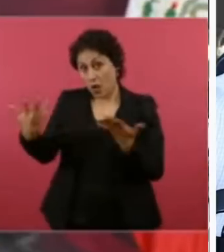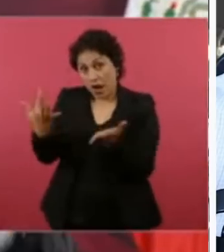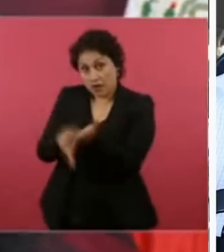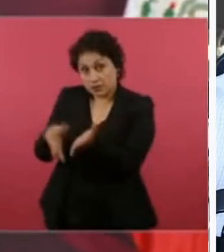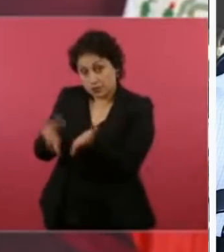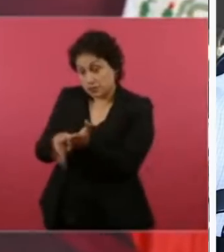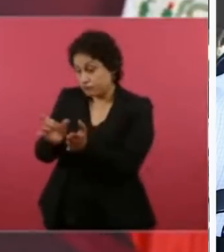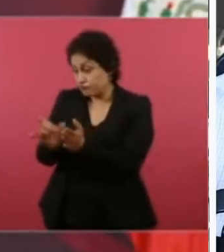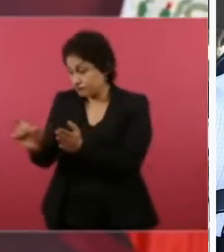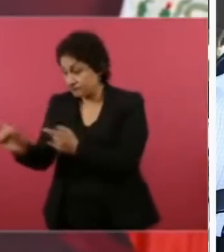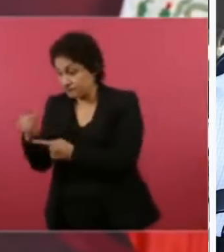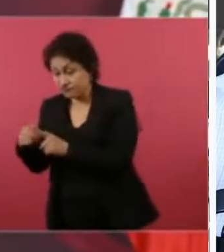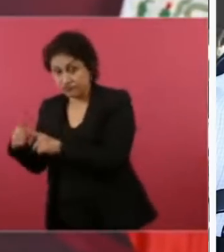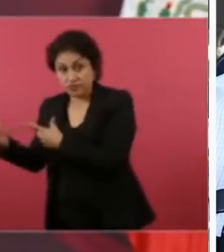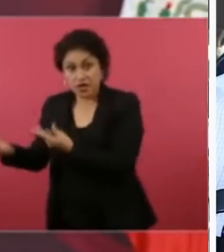Entonces,